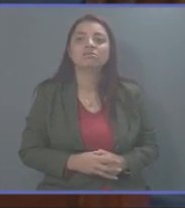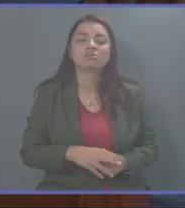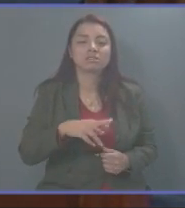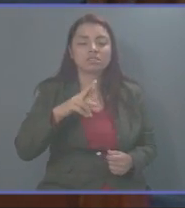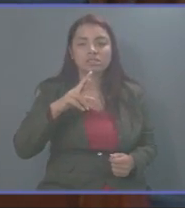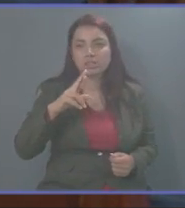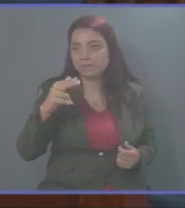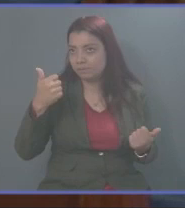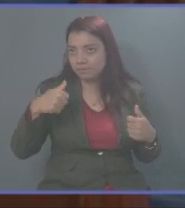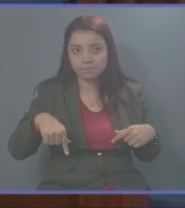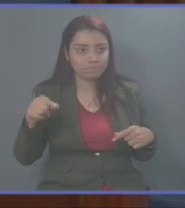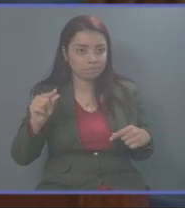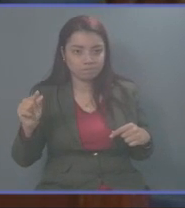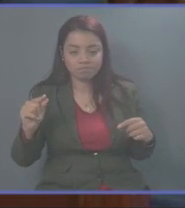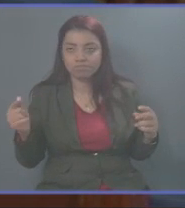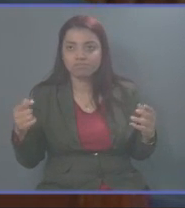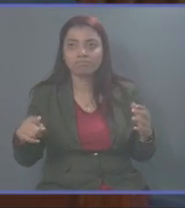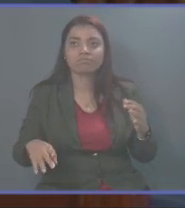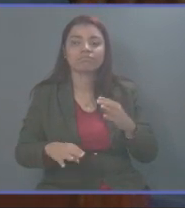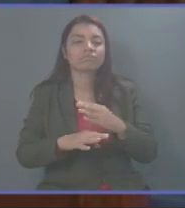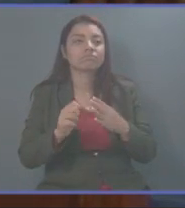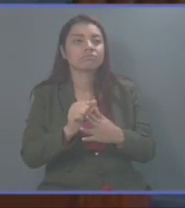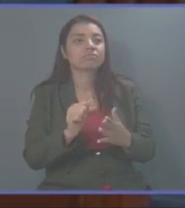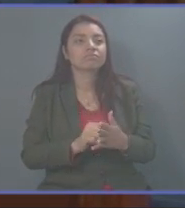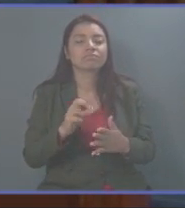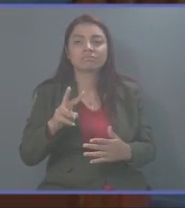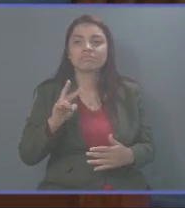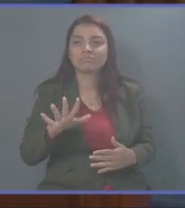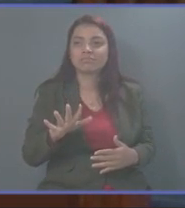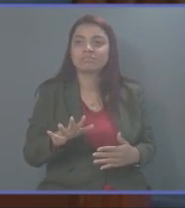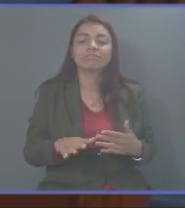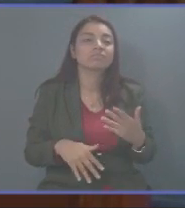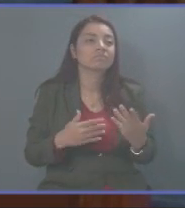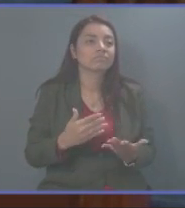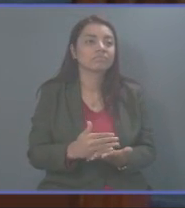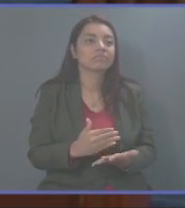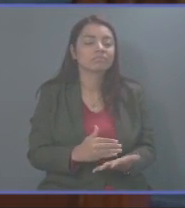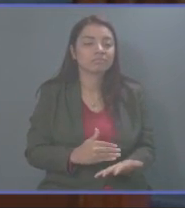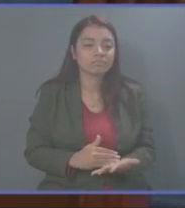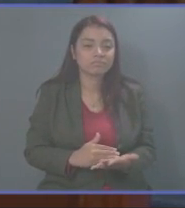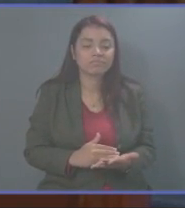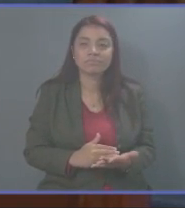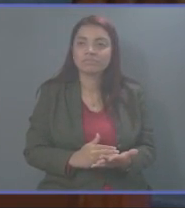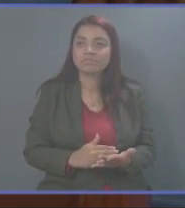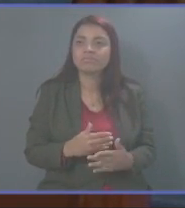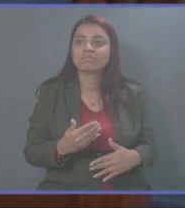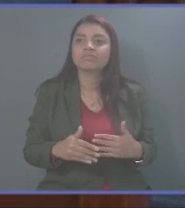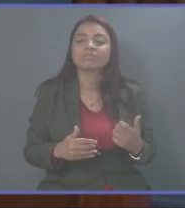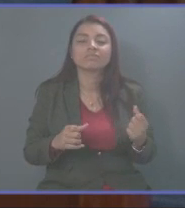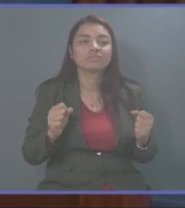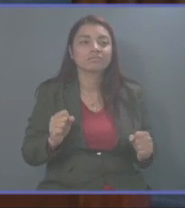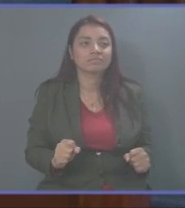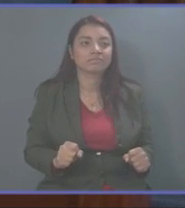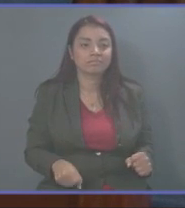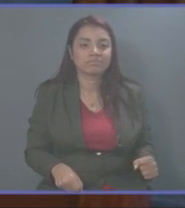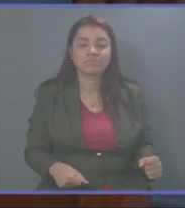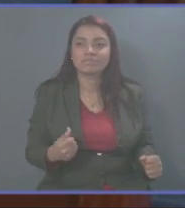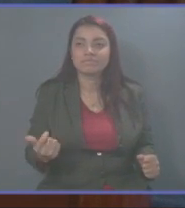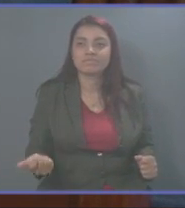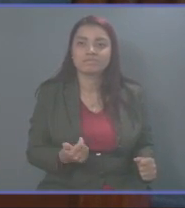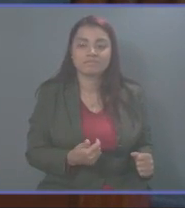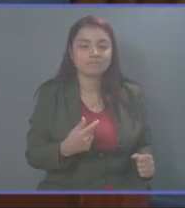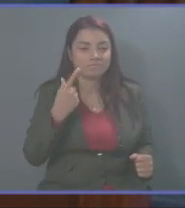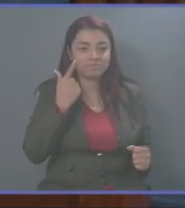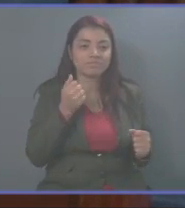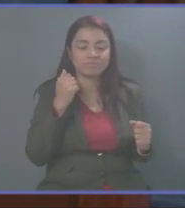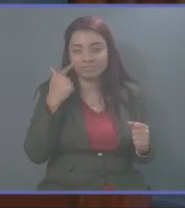Revocación de autorización del gestor, artículo 25. La autorización como gestor de residuos podrá ser revocada siempre y cuando